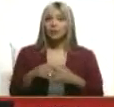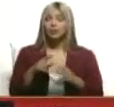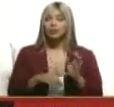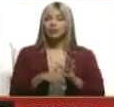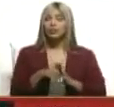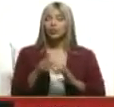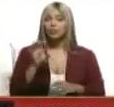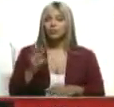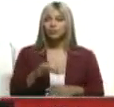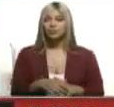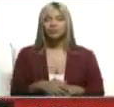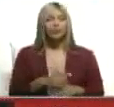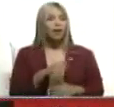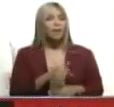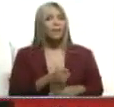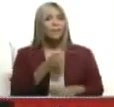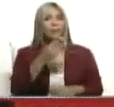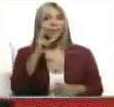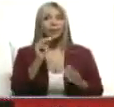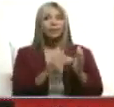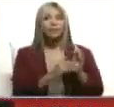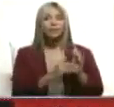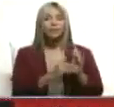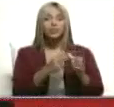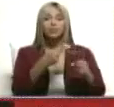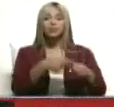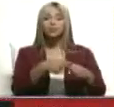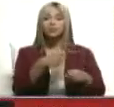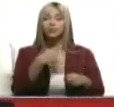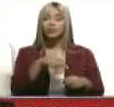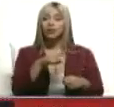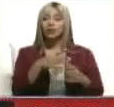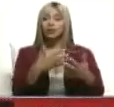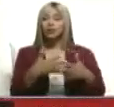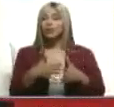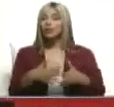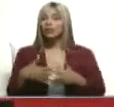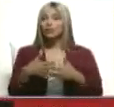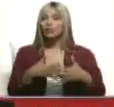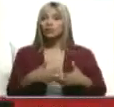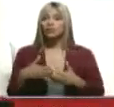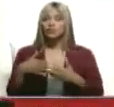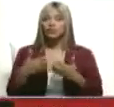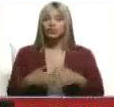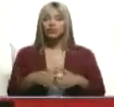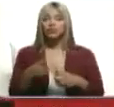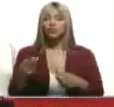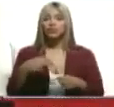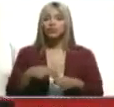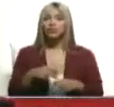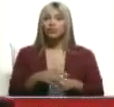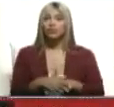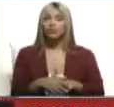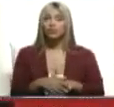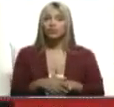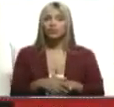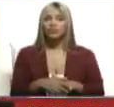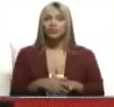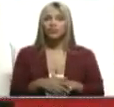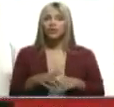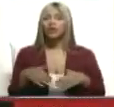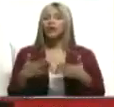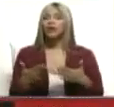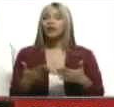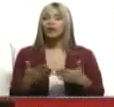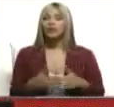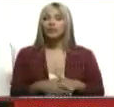desarrollo del país. Son más de 20.000 estaciones de servicio que tiene Citgo en los Estados Unidos, una presencia importante en la costa este. ¿En qué momento